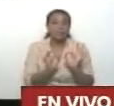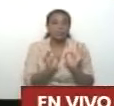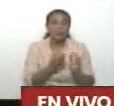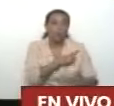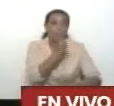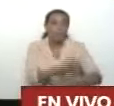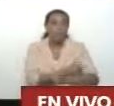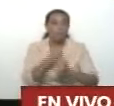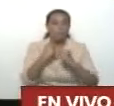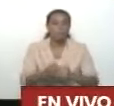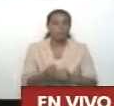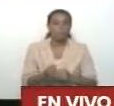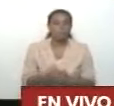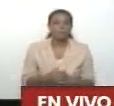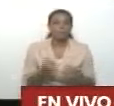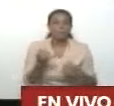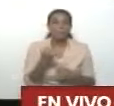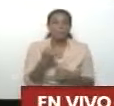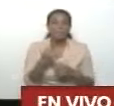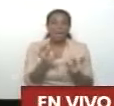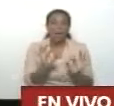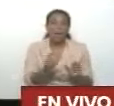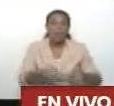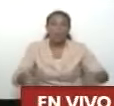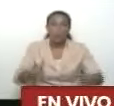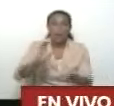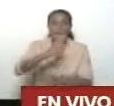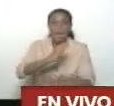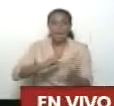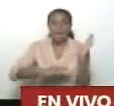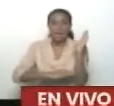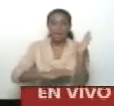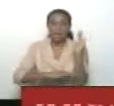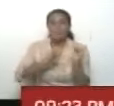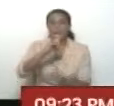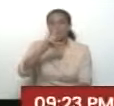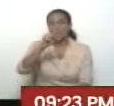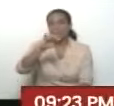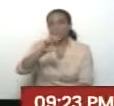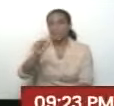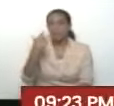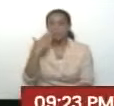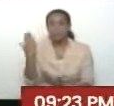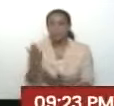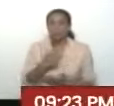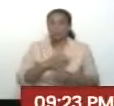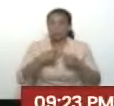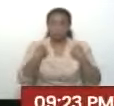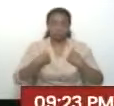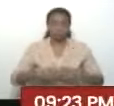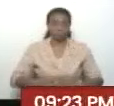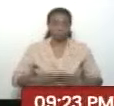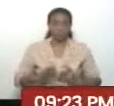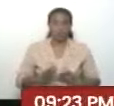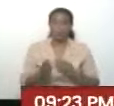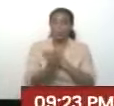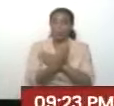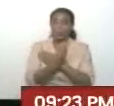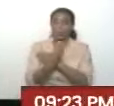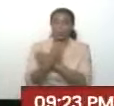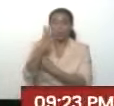Poder. De la línea. De la línea. ¿No? En el nombre de Jesús llevo mi medalla, mira.